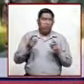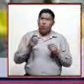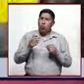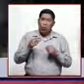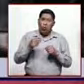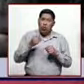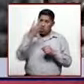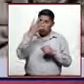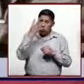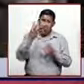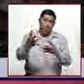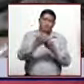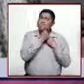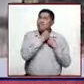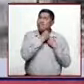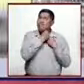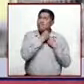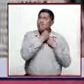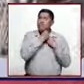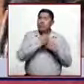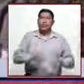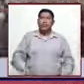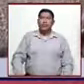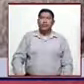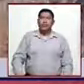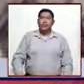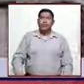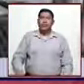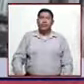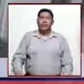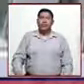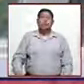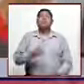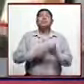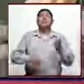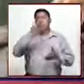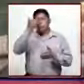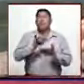diésel. ¿Dónde llevas eso? ¿A qué lugar del campo?